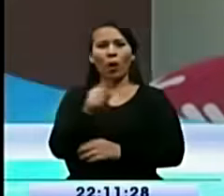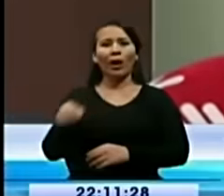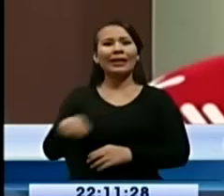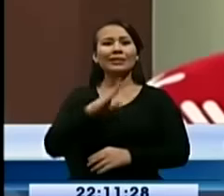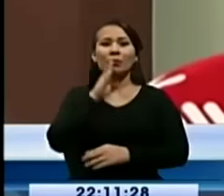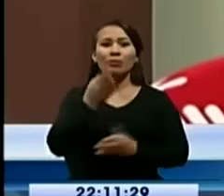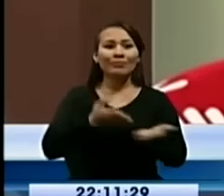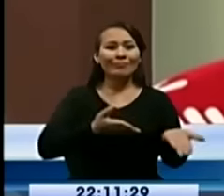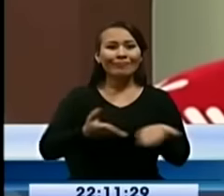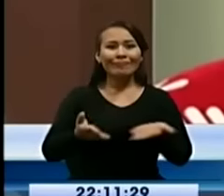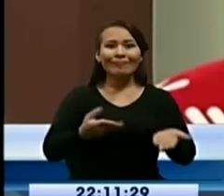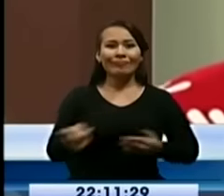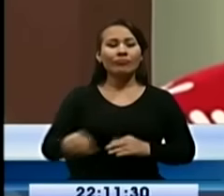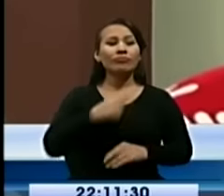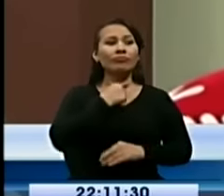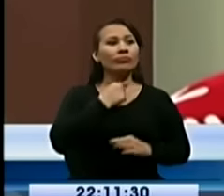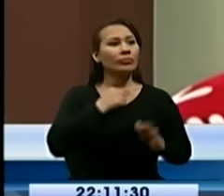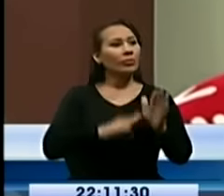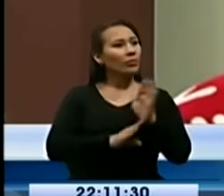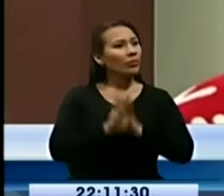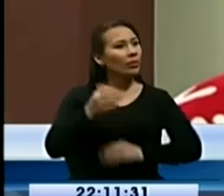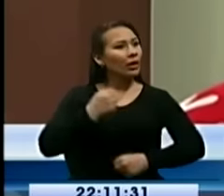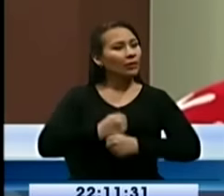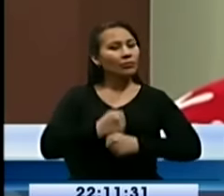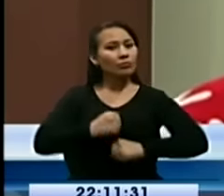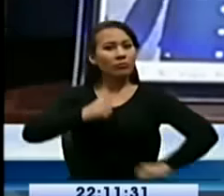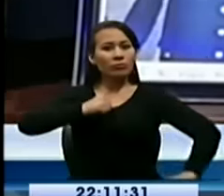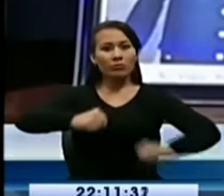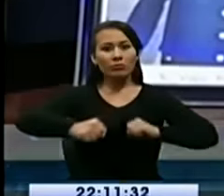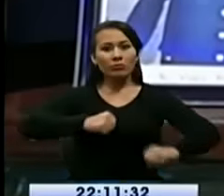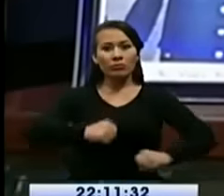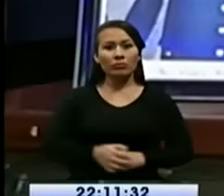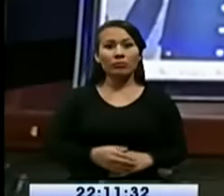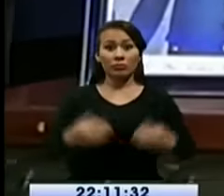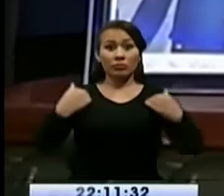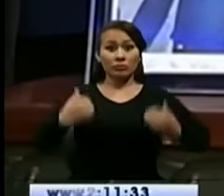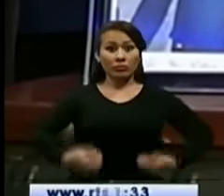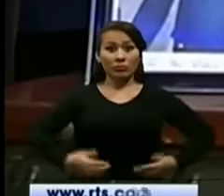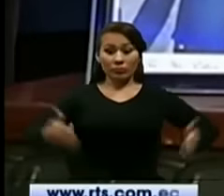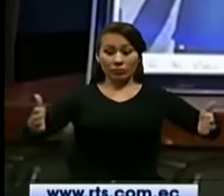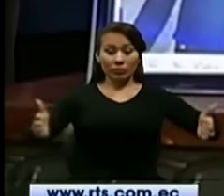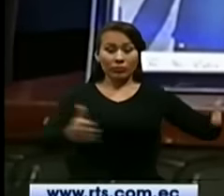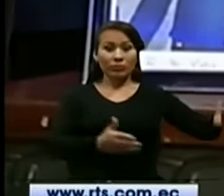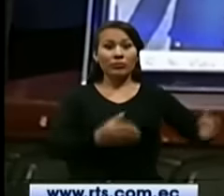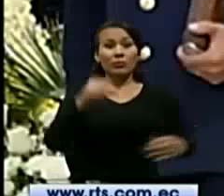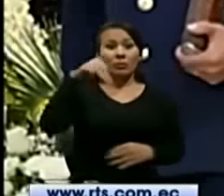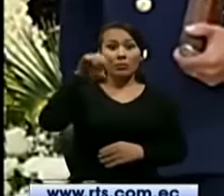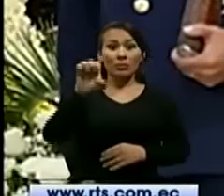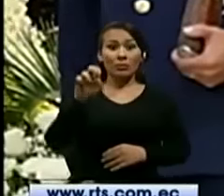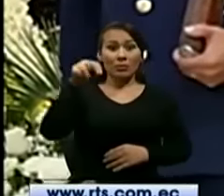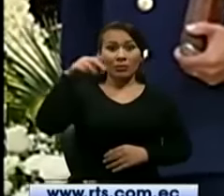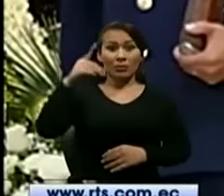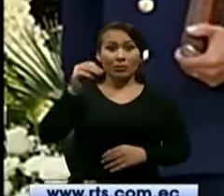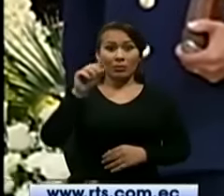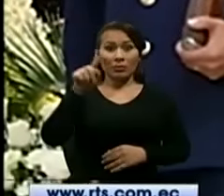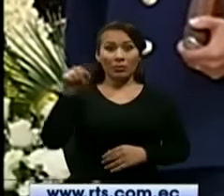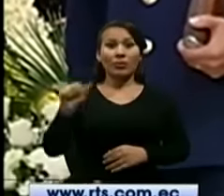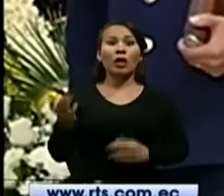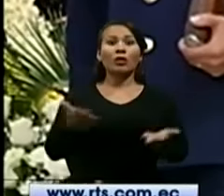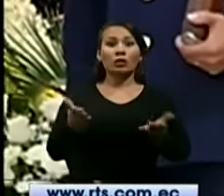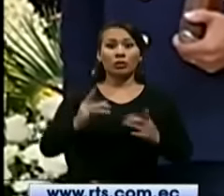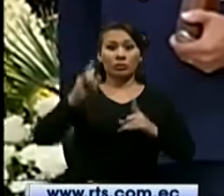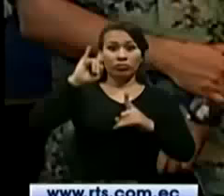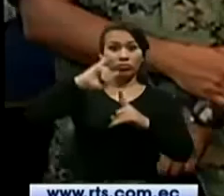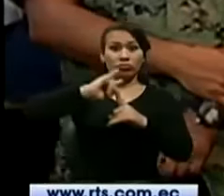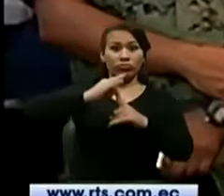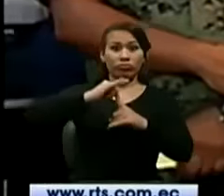muy chico desempeñarse en muchas labores. Le gustaba el trabajo. El cuerpo del cabo Mendoza Rendón fue velado en la base Simón